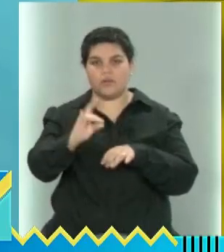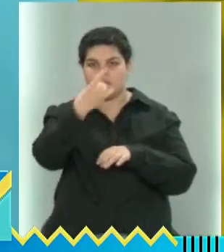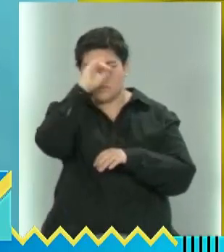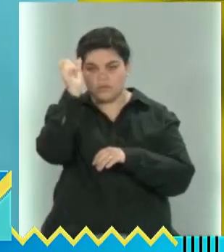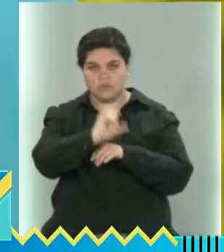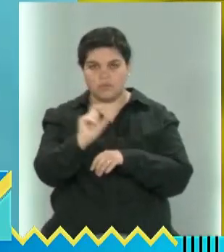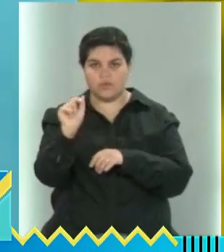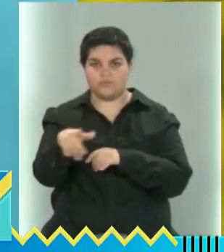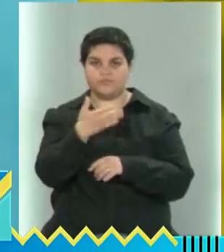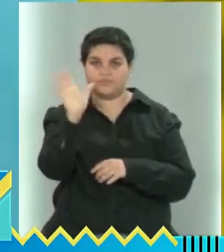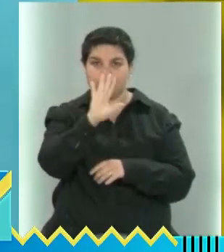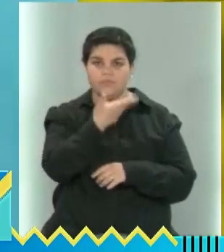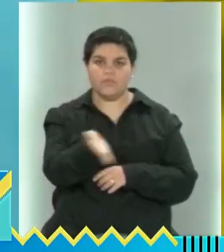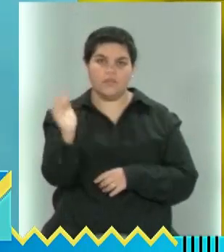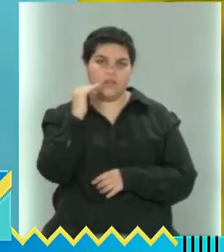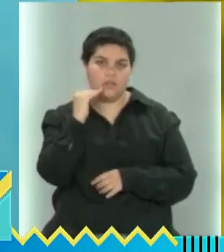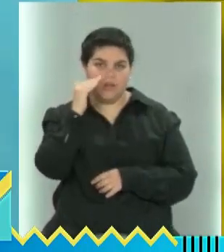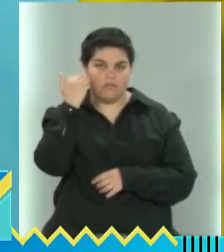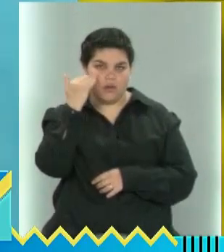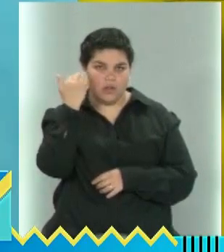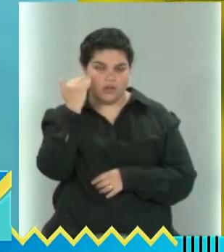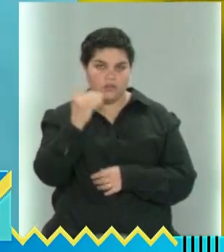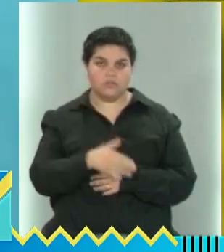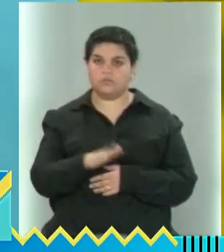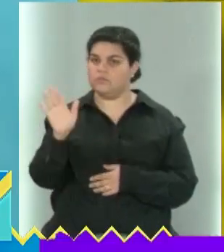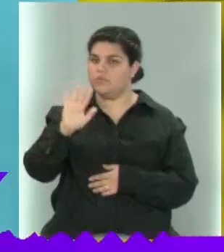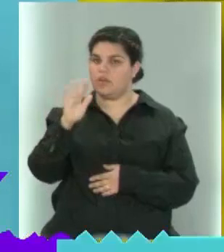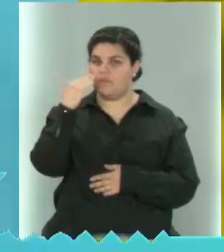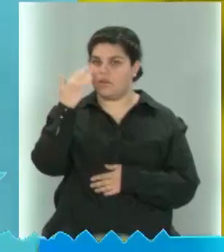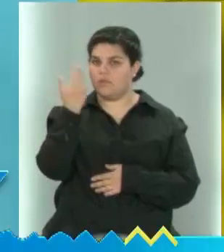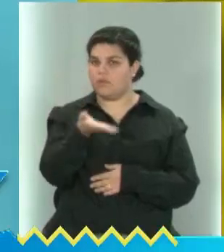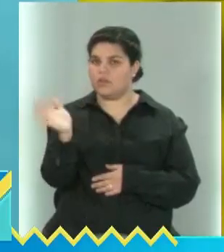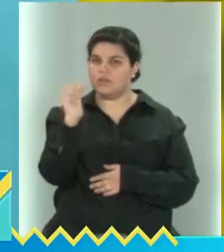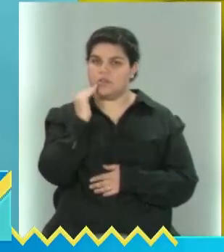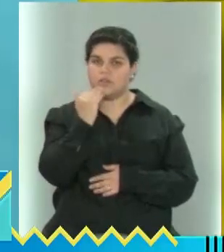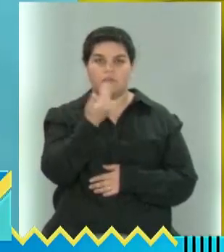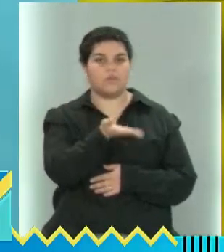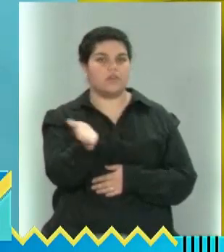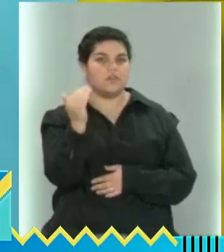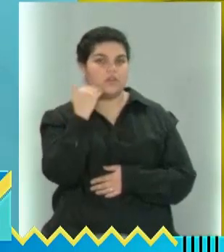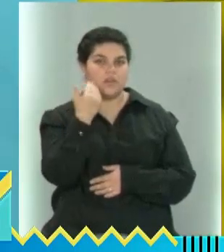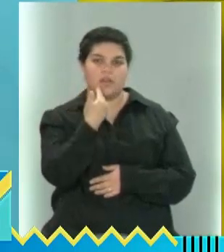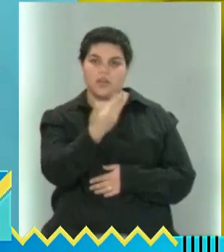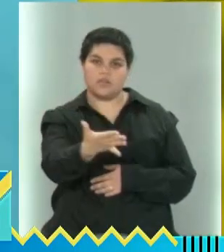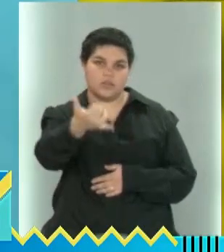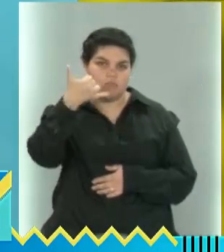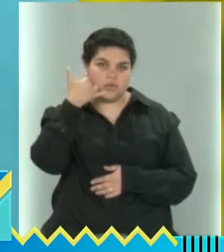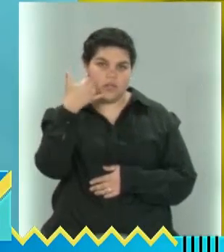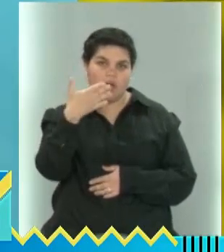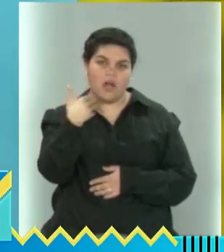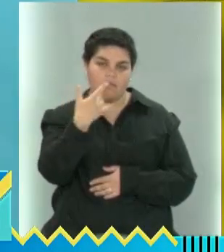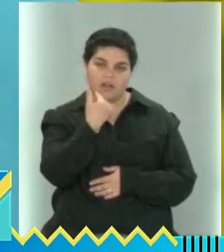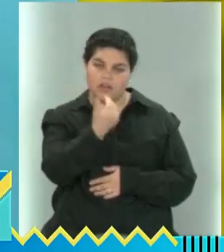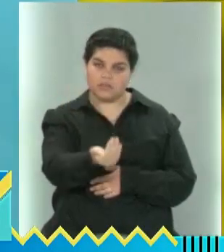Cuyo. Víctor, buenas tardes. Fernando Vido te saluda. Hola Fernanda, buenas tardes. Buenas tardes, muchas gracias por esta comunicación. Y